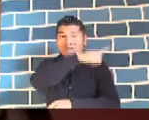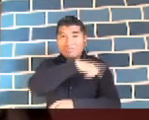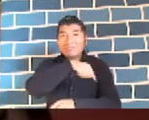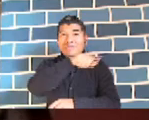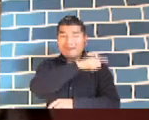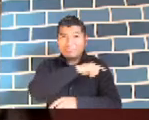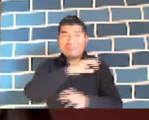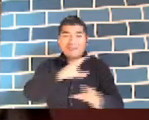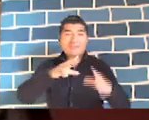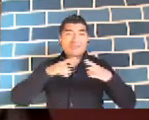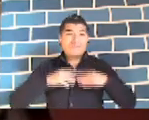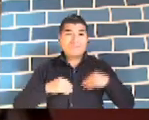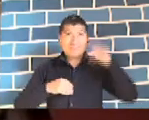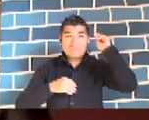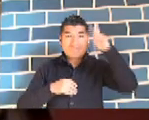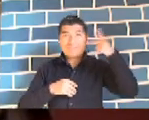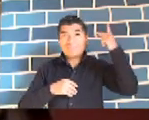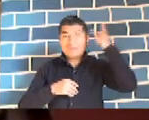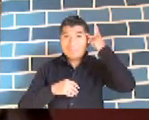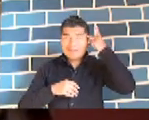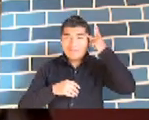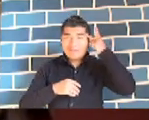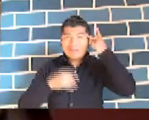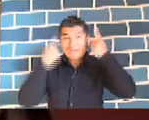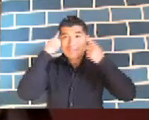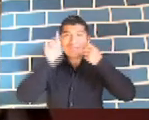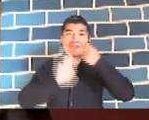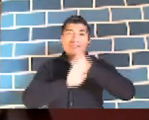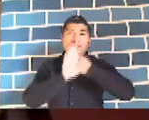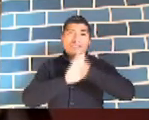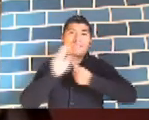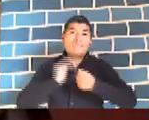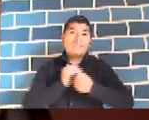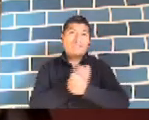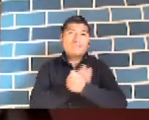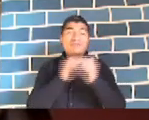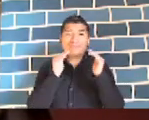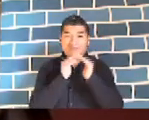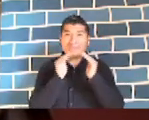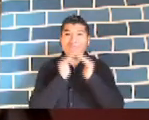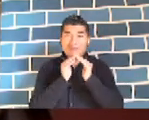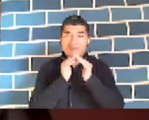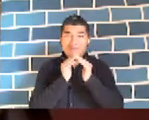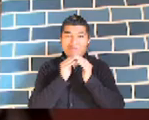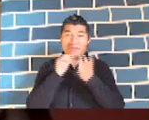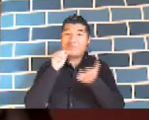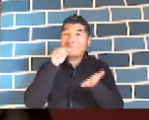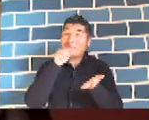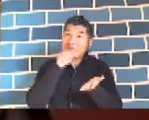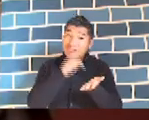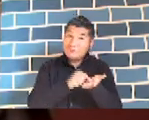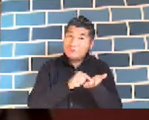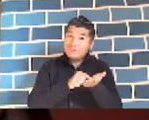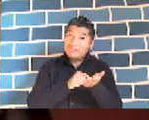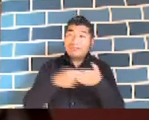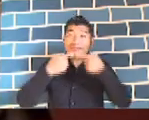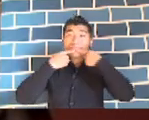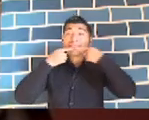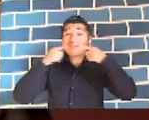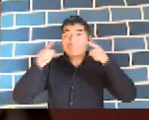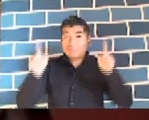asumir políticas coherentes en defensa de nuestra casa común en este sentido y proféticamente